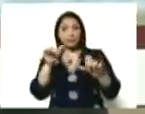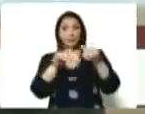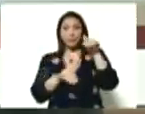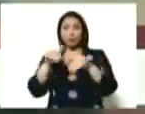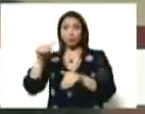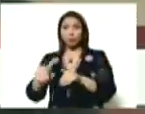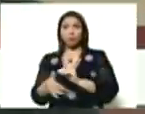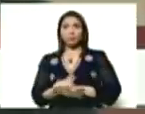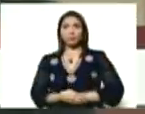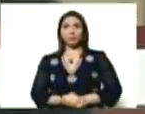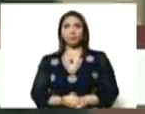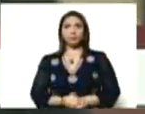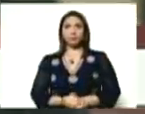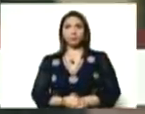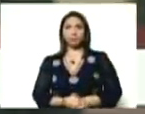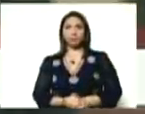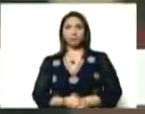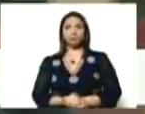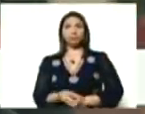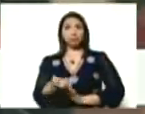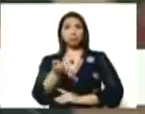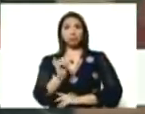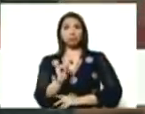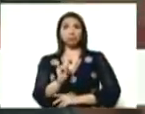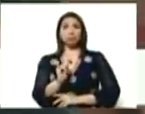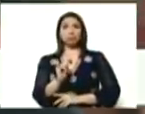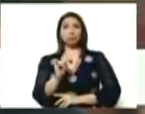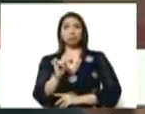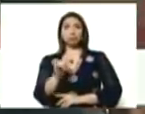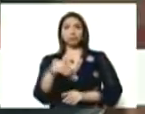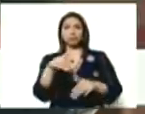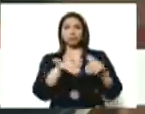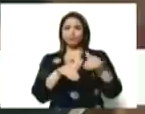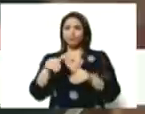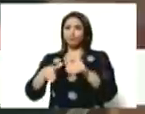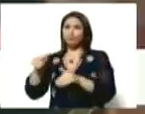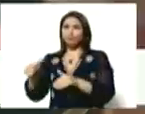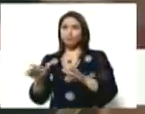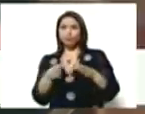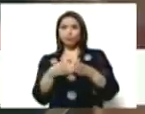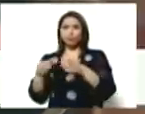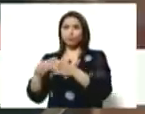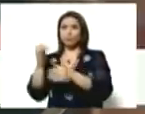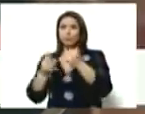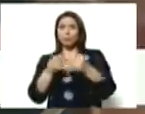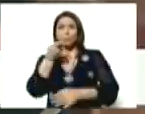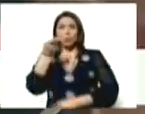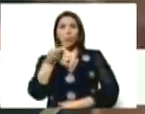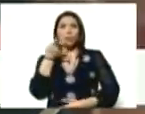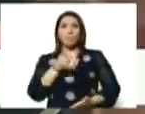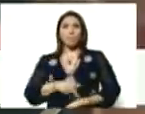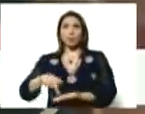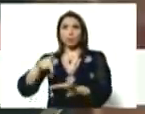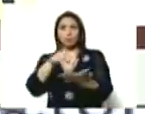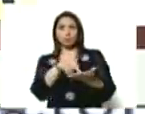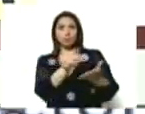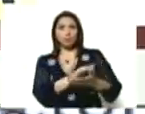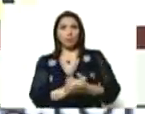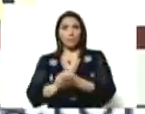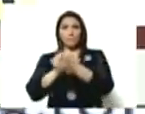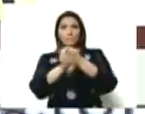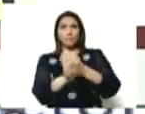estarán auditadas por las organizaciones con fines políticos participantes y compañeros